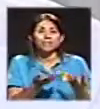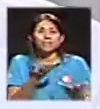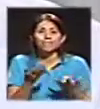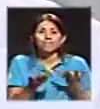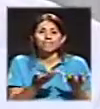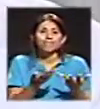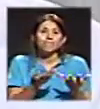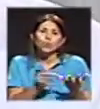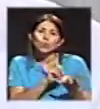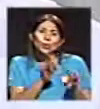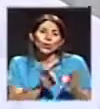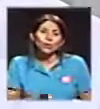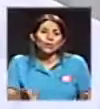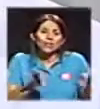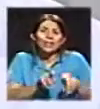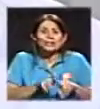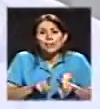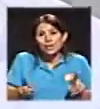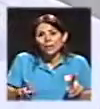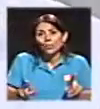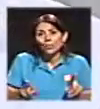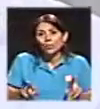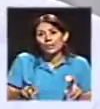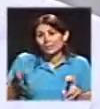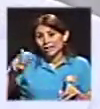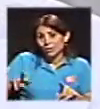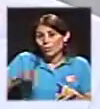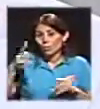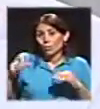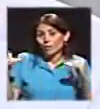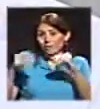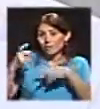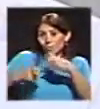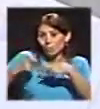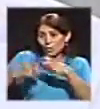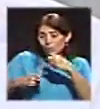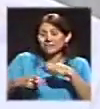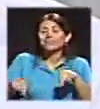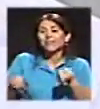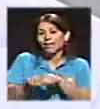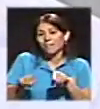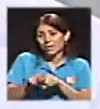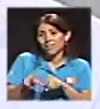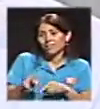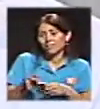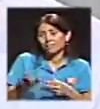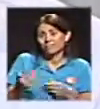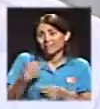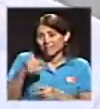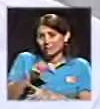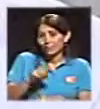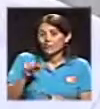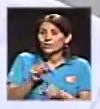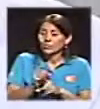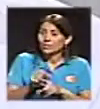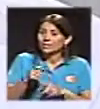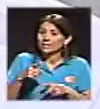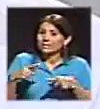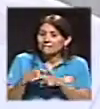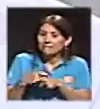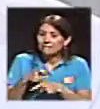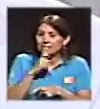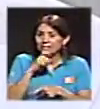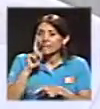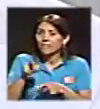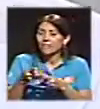no en importancia, pero digamos en problemas, uh-huh. También presenta dificultades prontas, y es